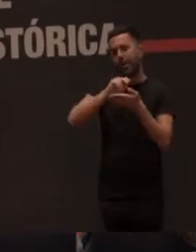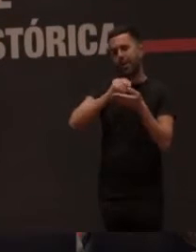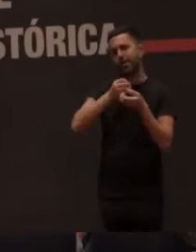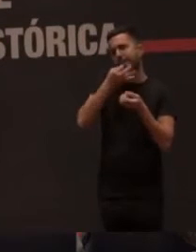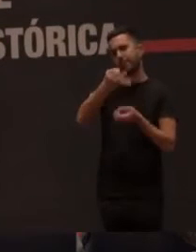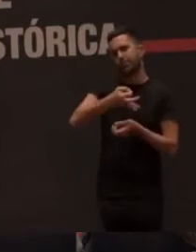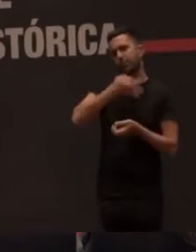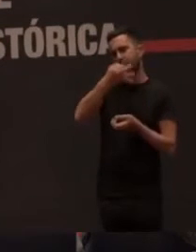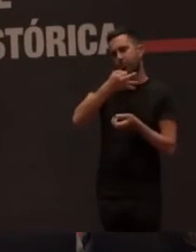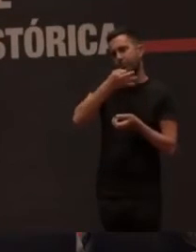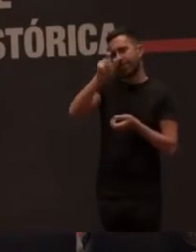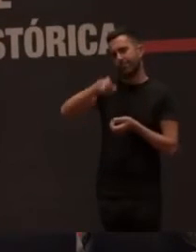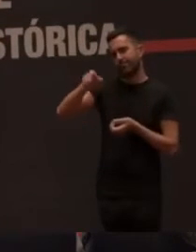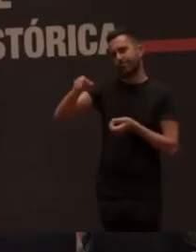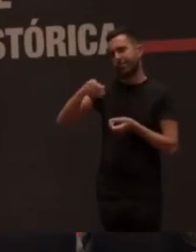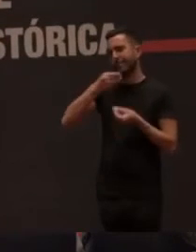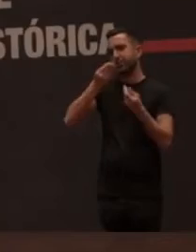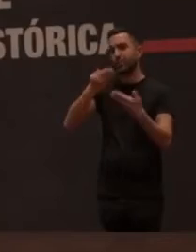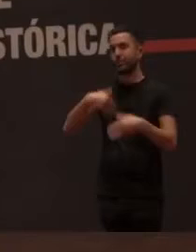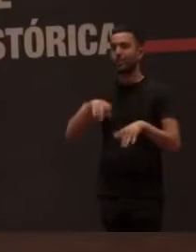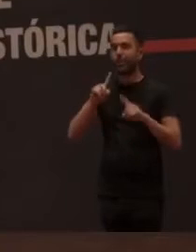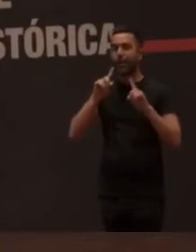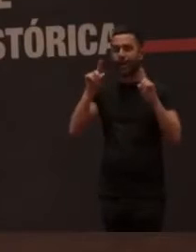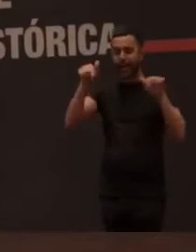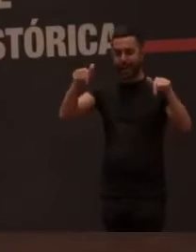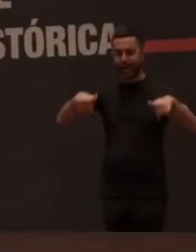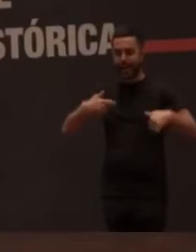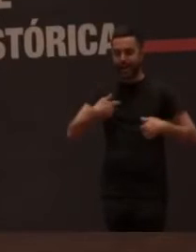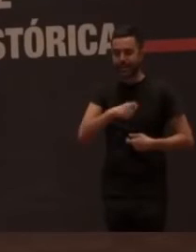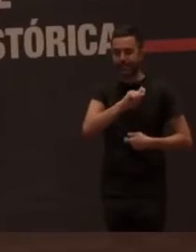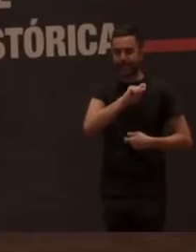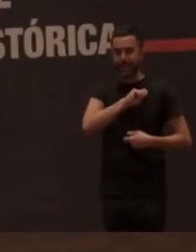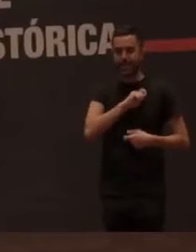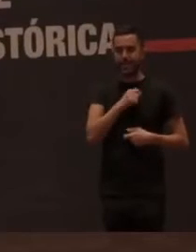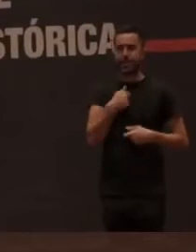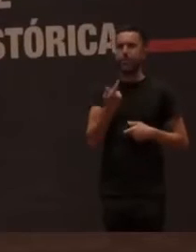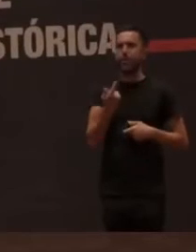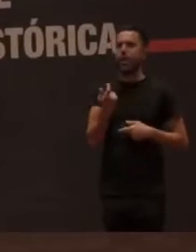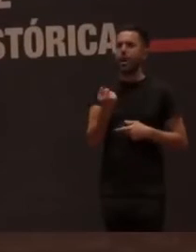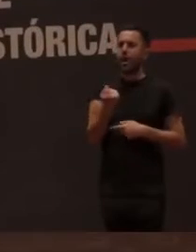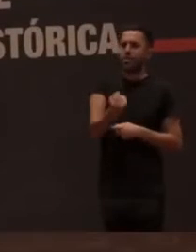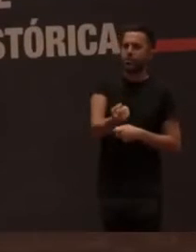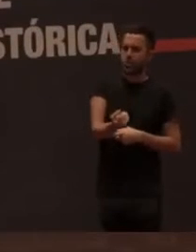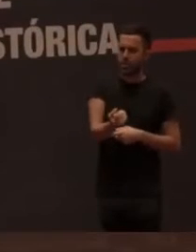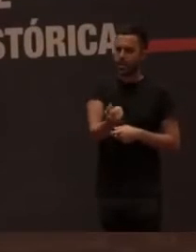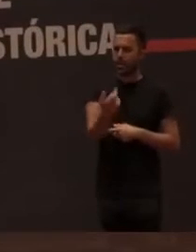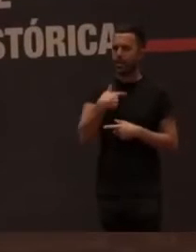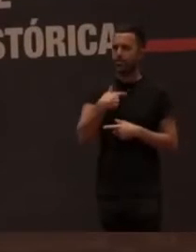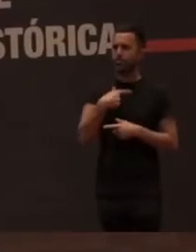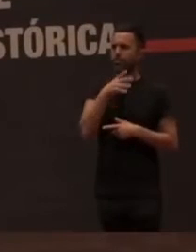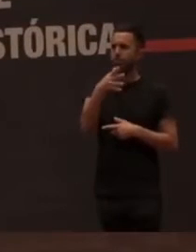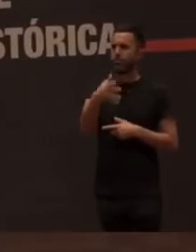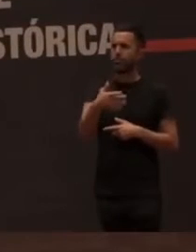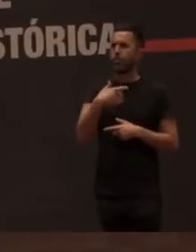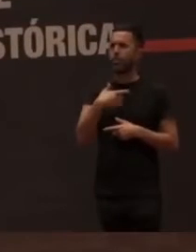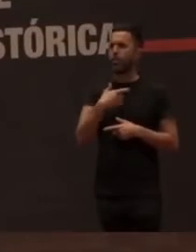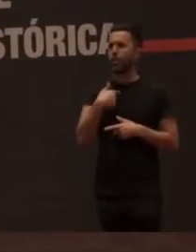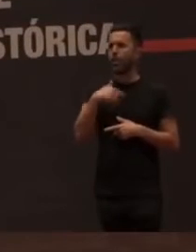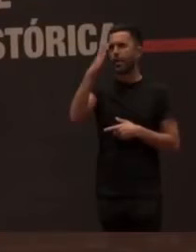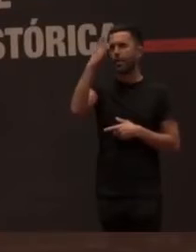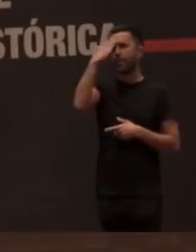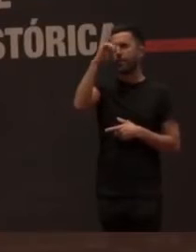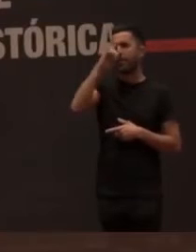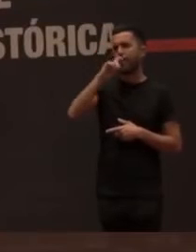historiadores. Pero además, en el caso de España, esto se ve reforzado por la proliferación masiva de las memorias de los